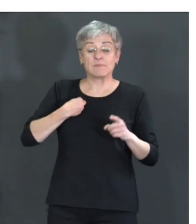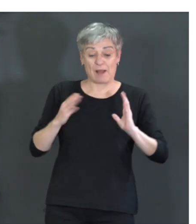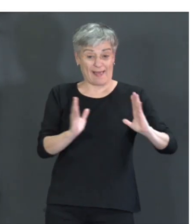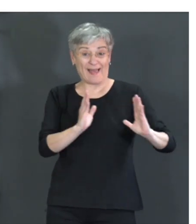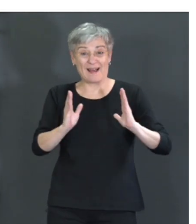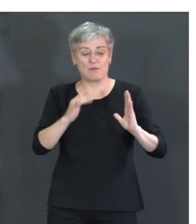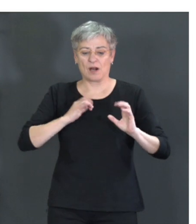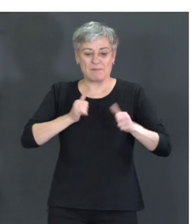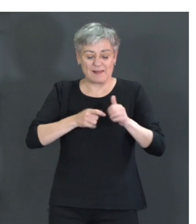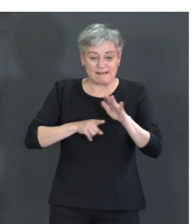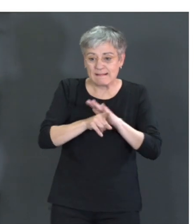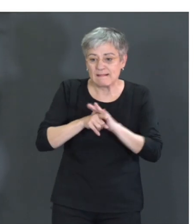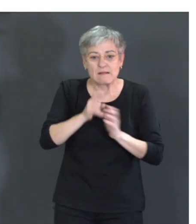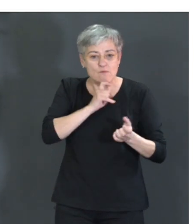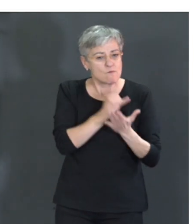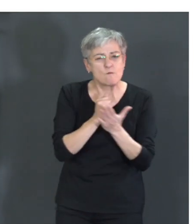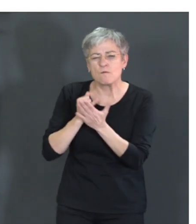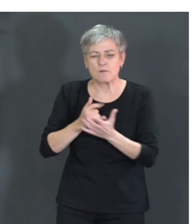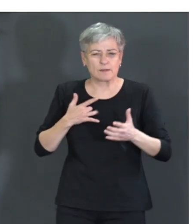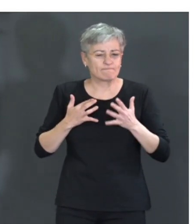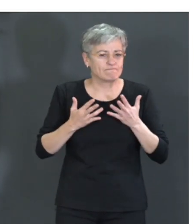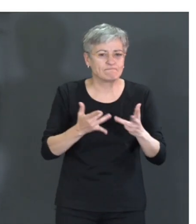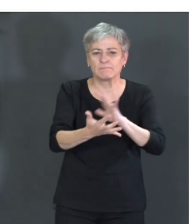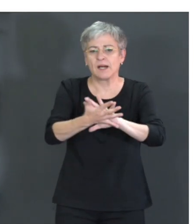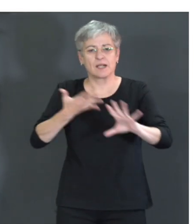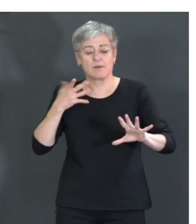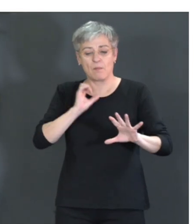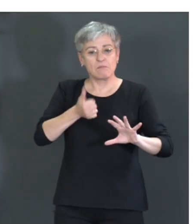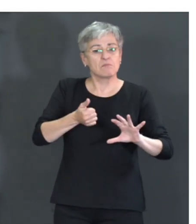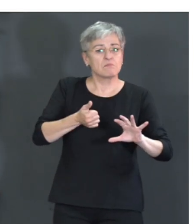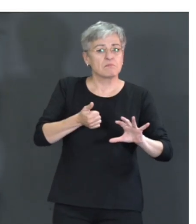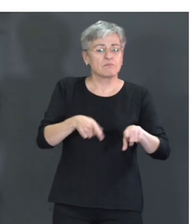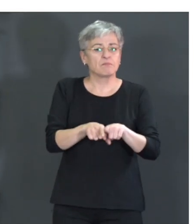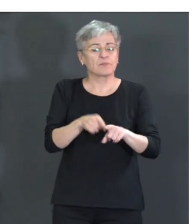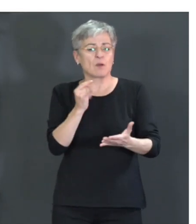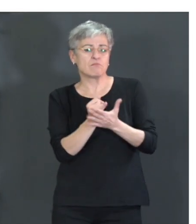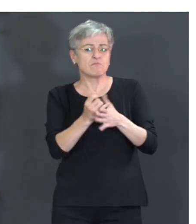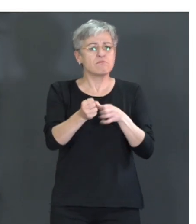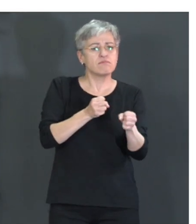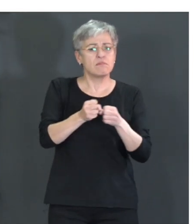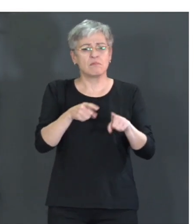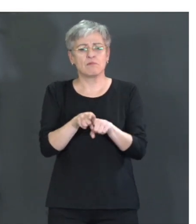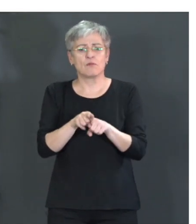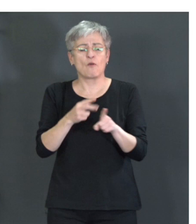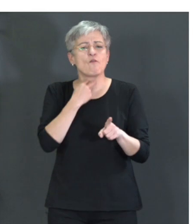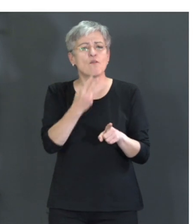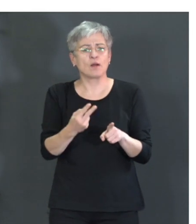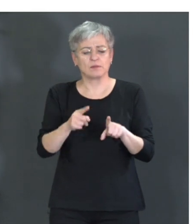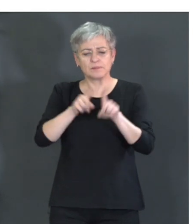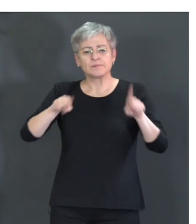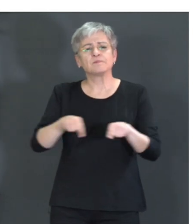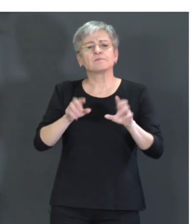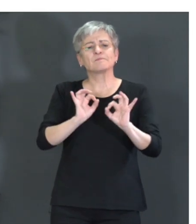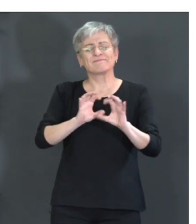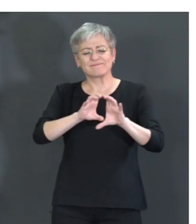esa línea de desarrollo y pruebas. Empezamos a hacer un pilotaje con un asistente de voz, en este caso era un dispositivo Alexa,